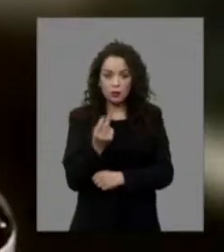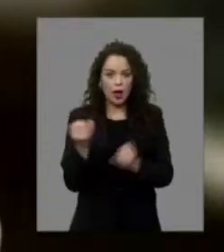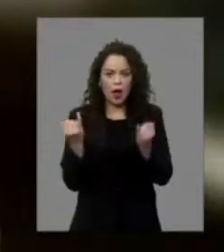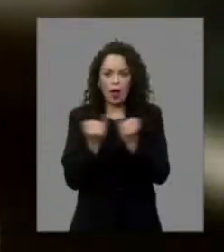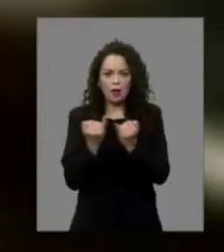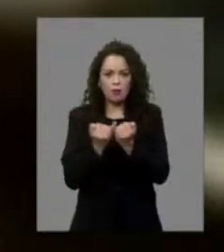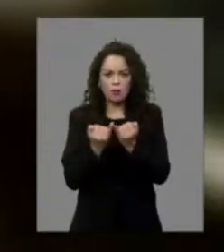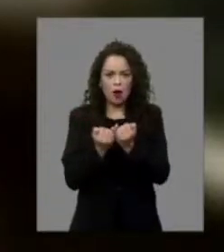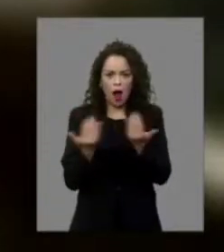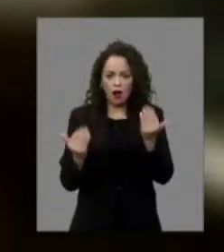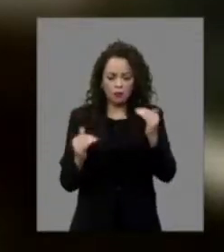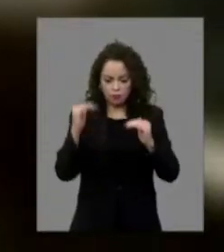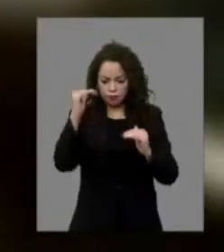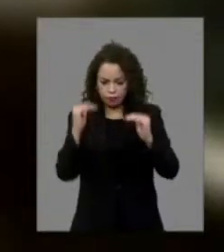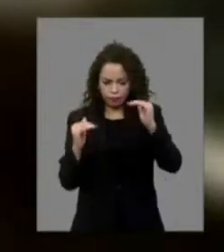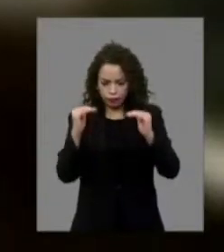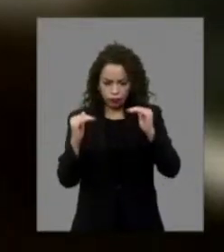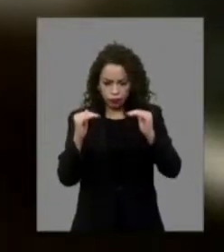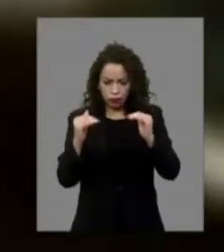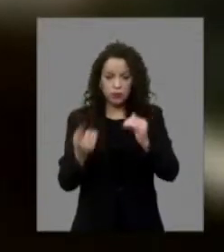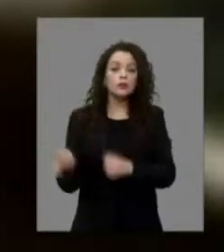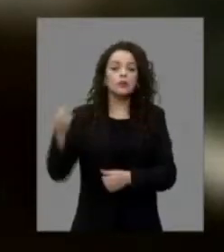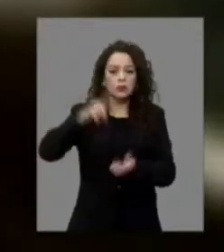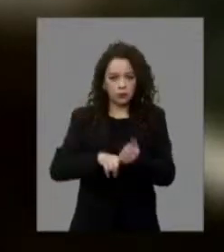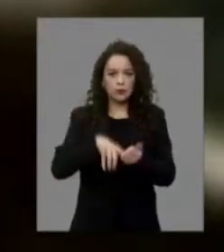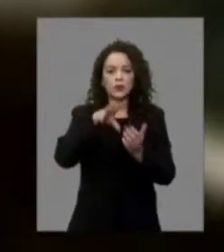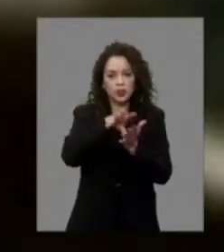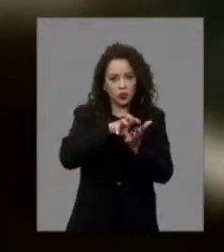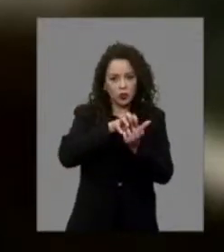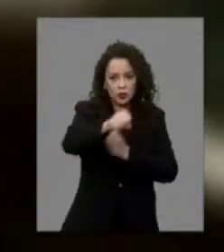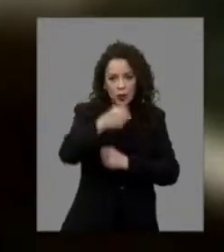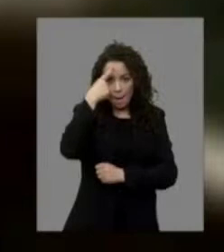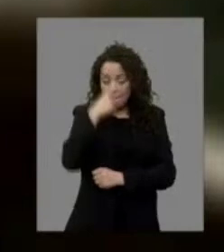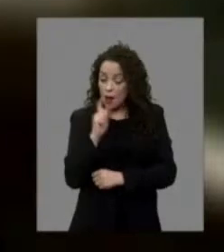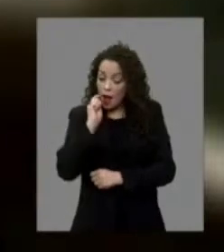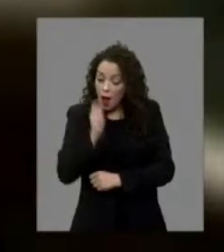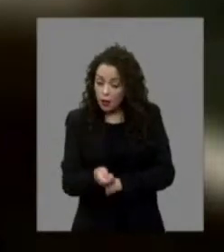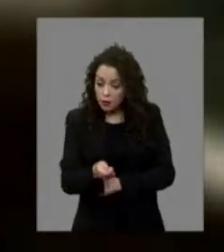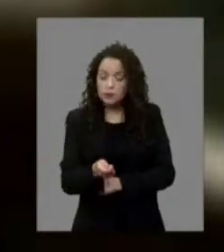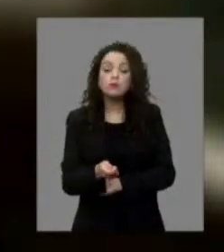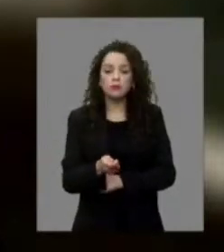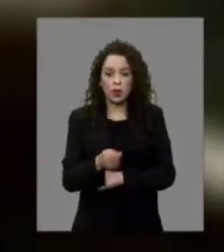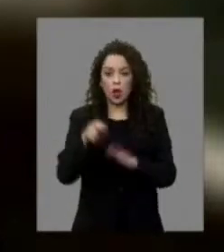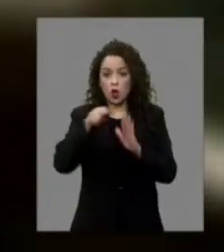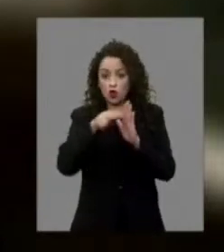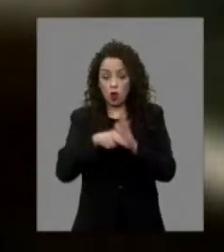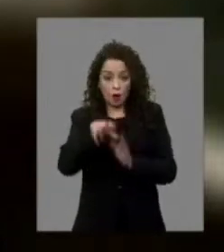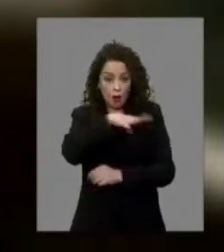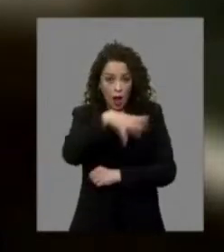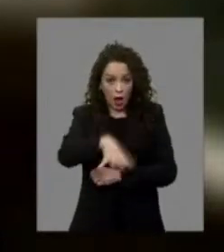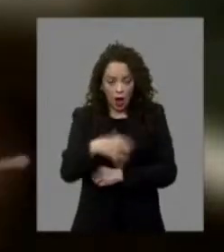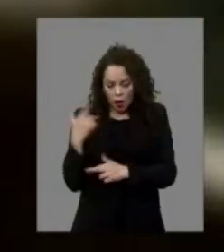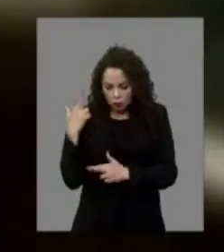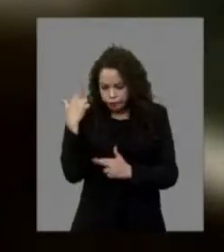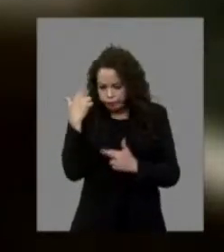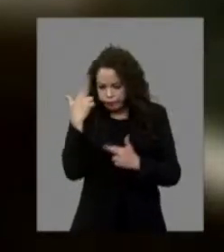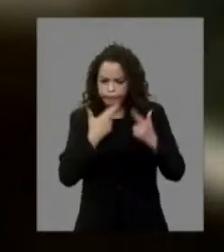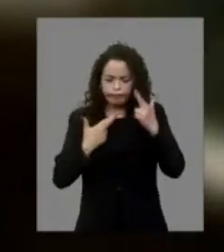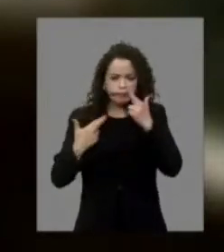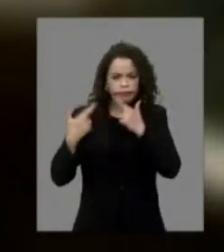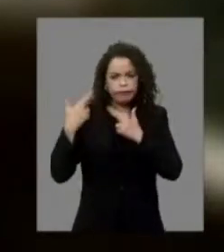de regularidad constitucional a la hora de revisar normas generales o